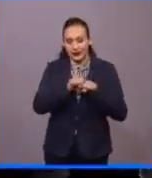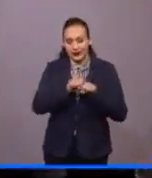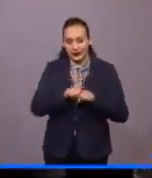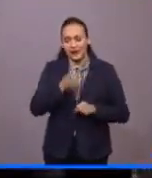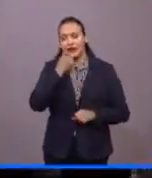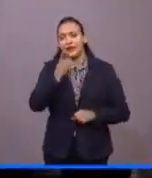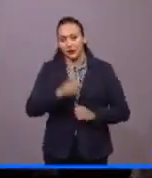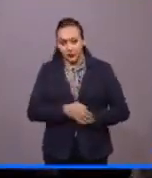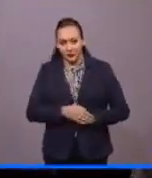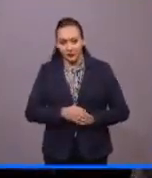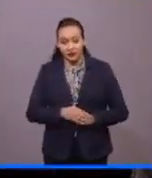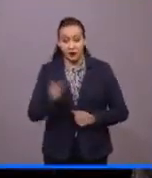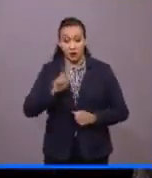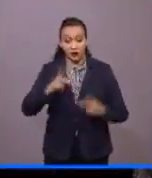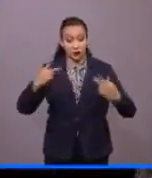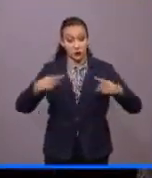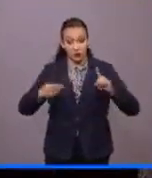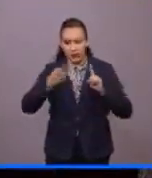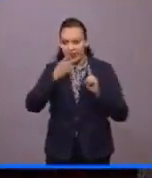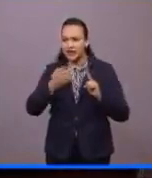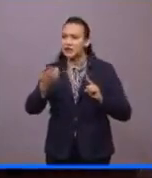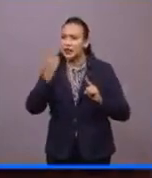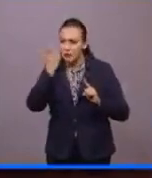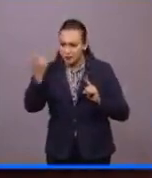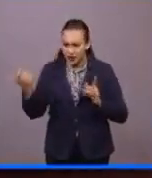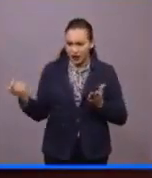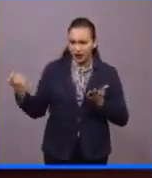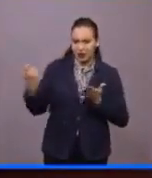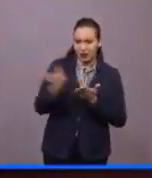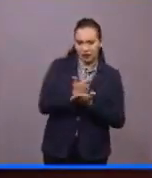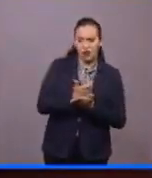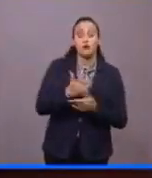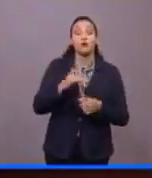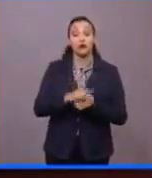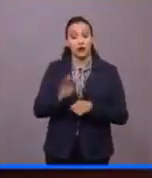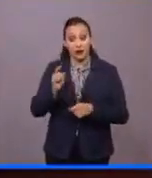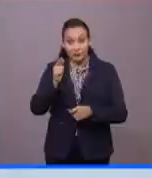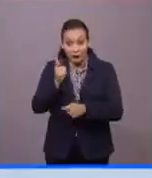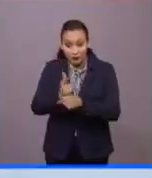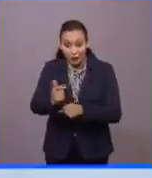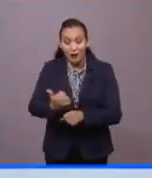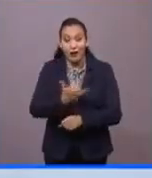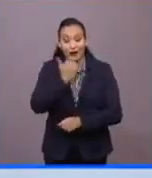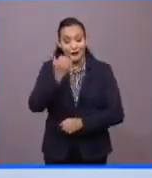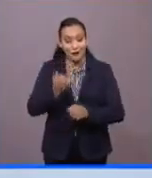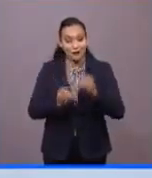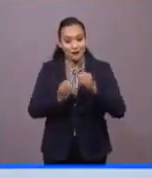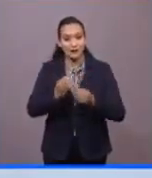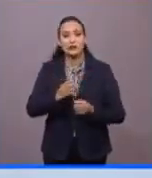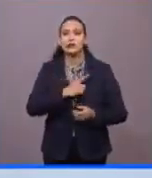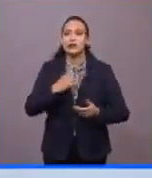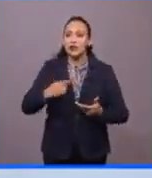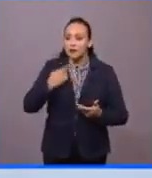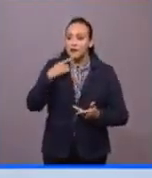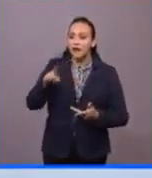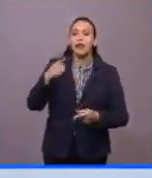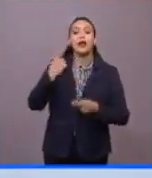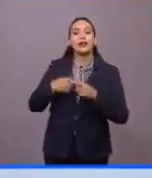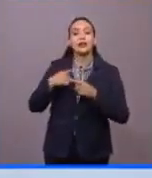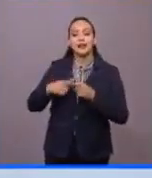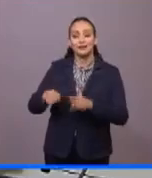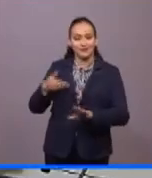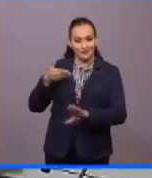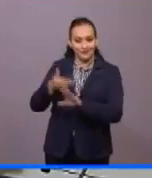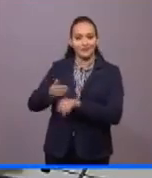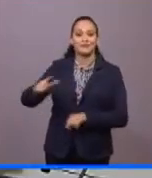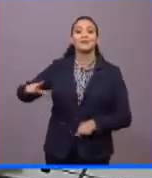Corte estableció que el reclamo de una indemnización derivada de un error judicial deberá plantearse directamente contra el